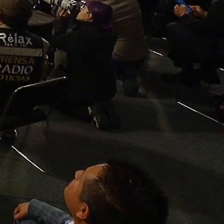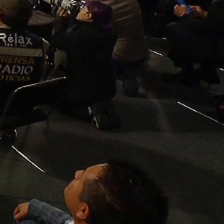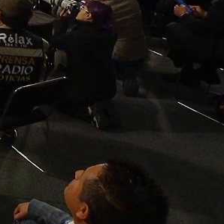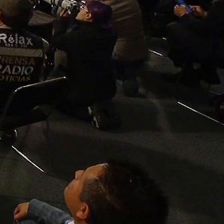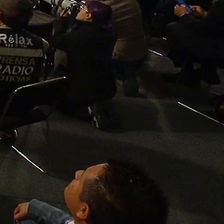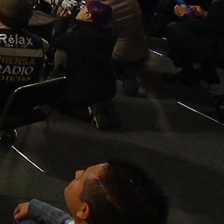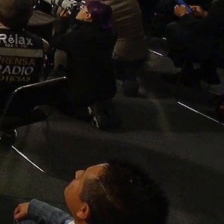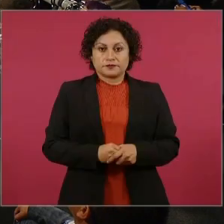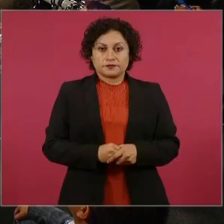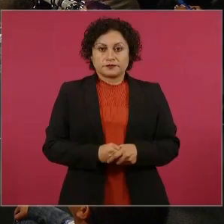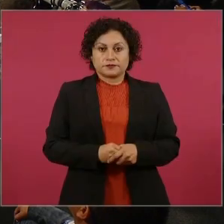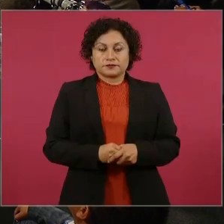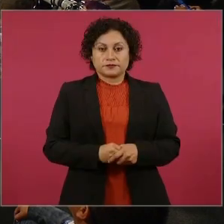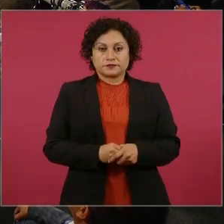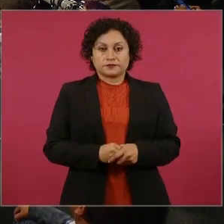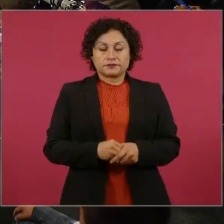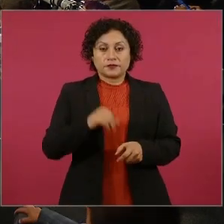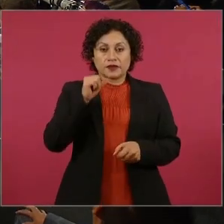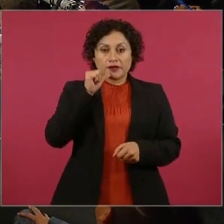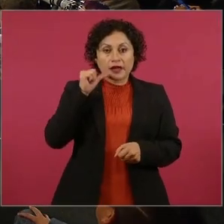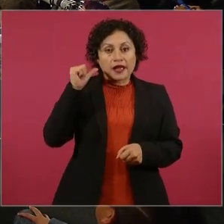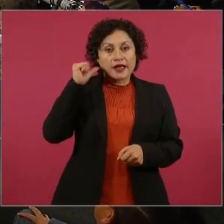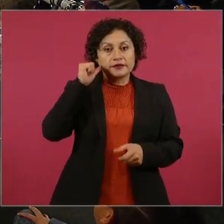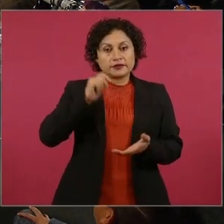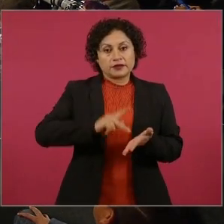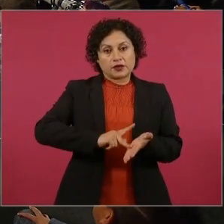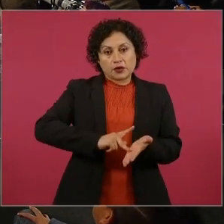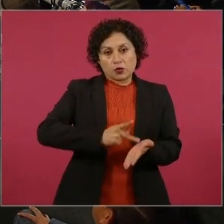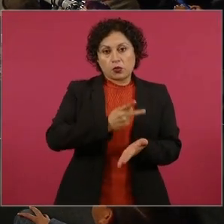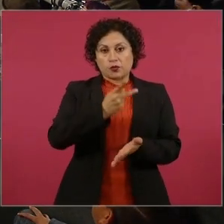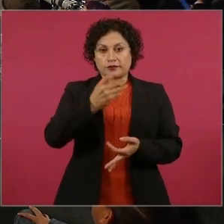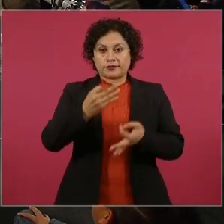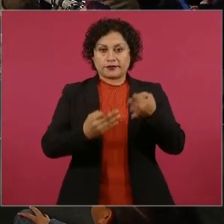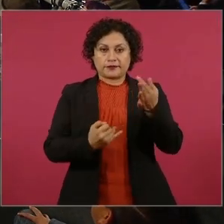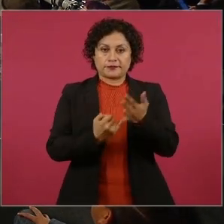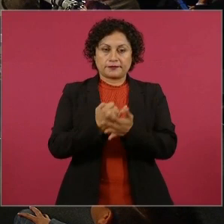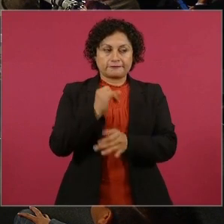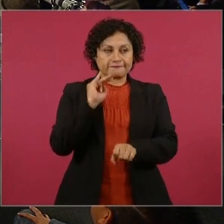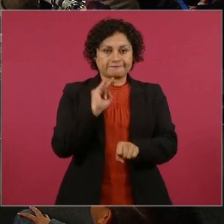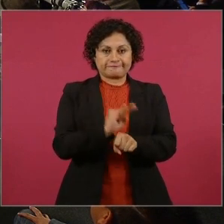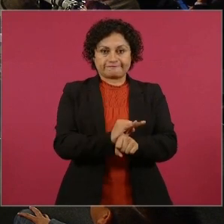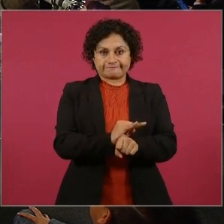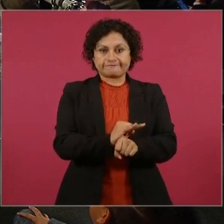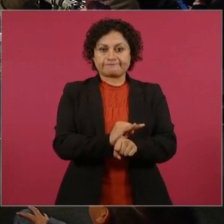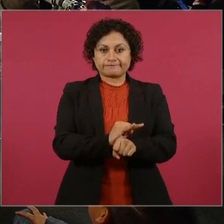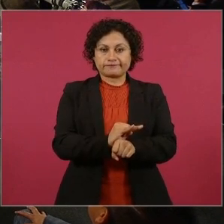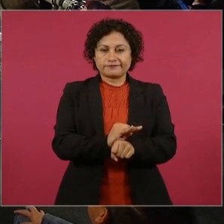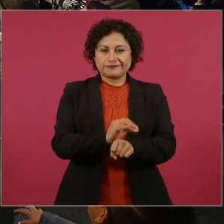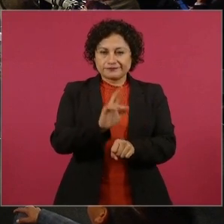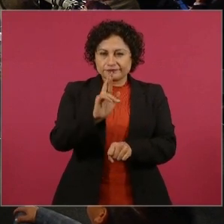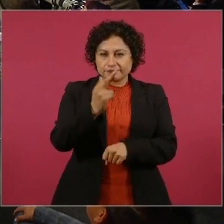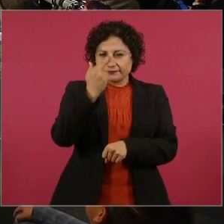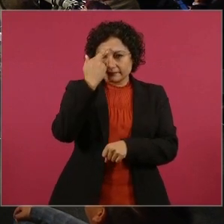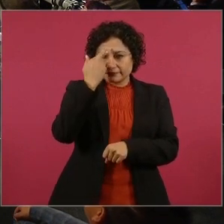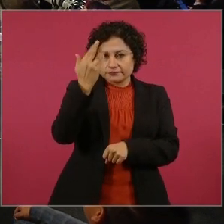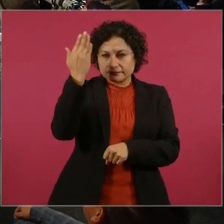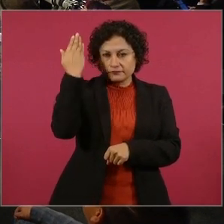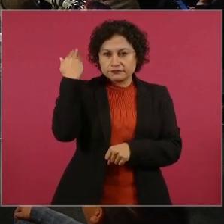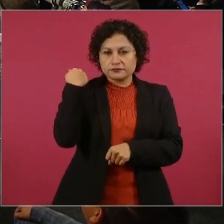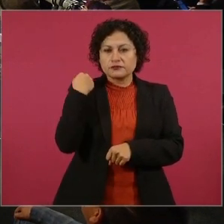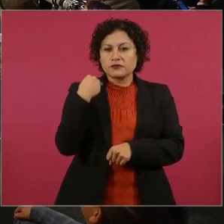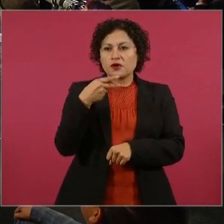imagínense de que se habían prohibido Los vapeadores